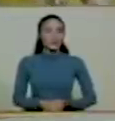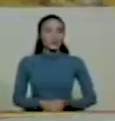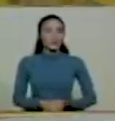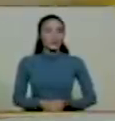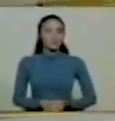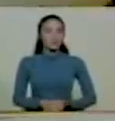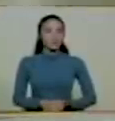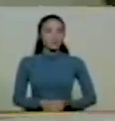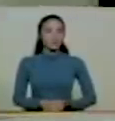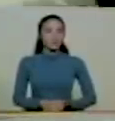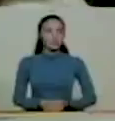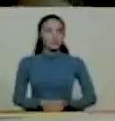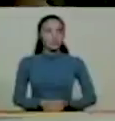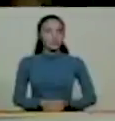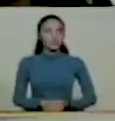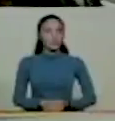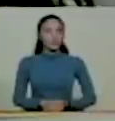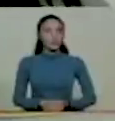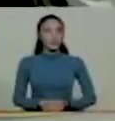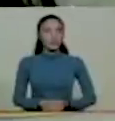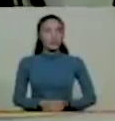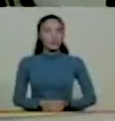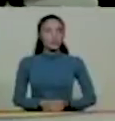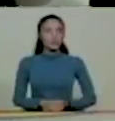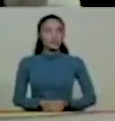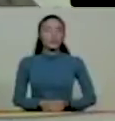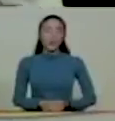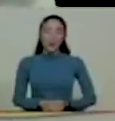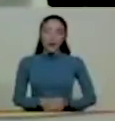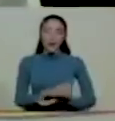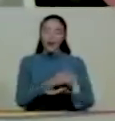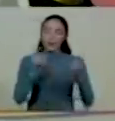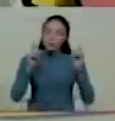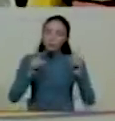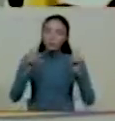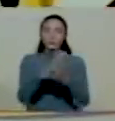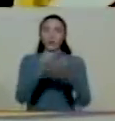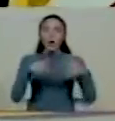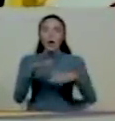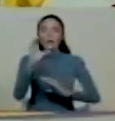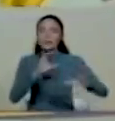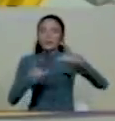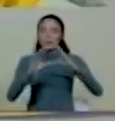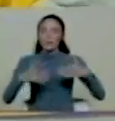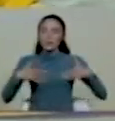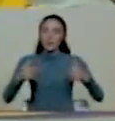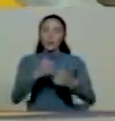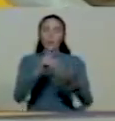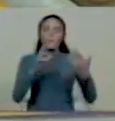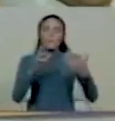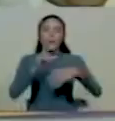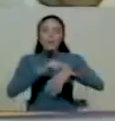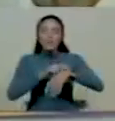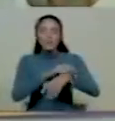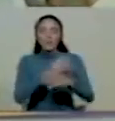la formación en las ciencias de la salud, en la medicina, tiene que ser una formación